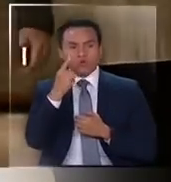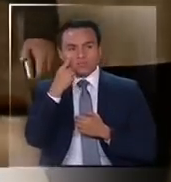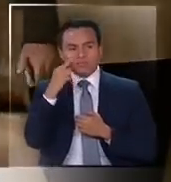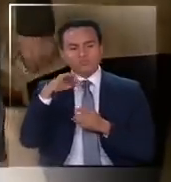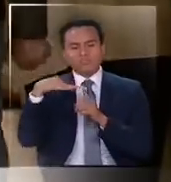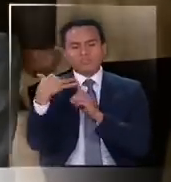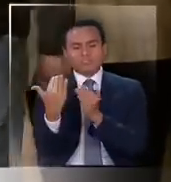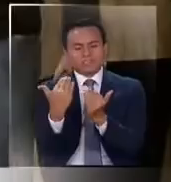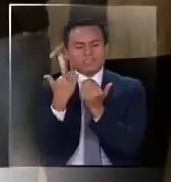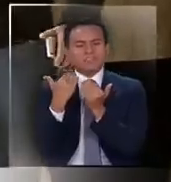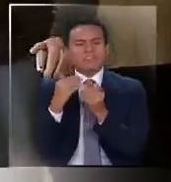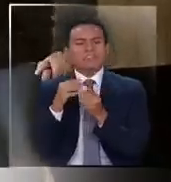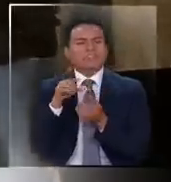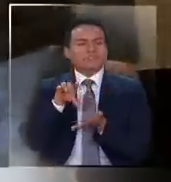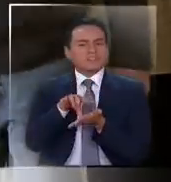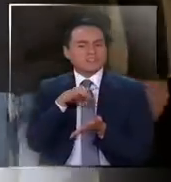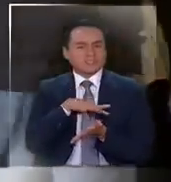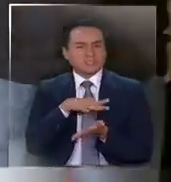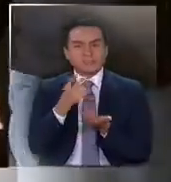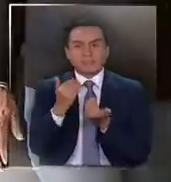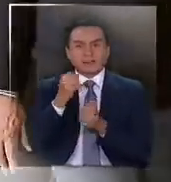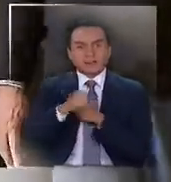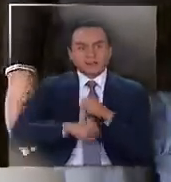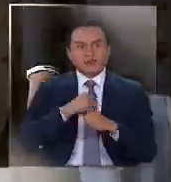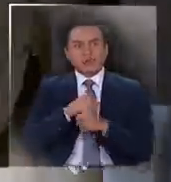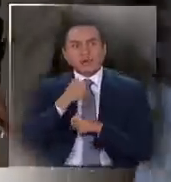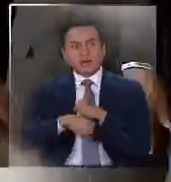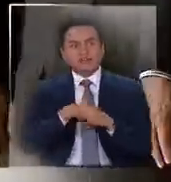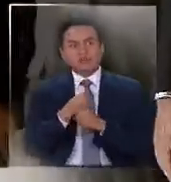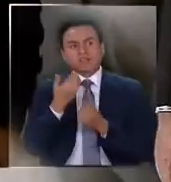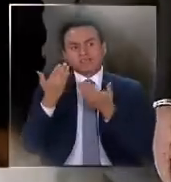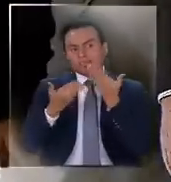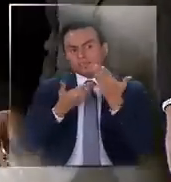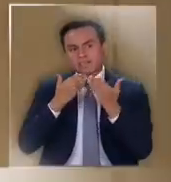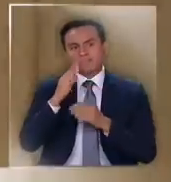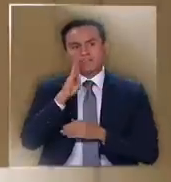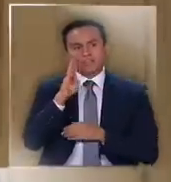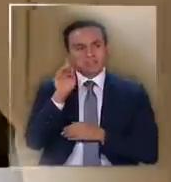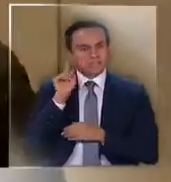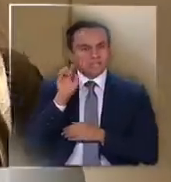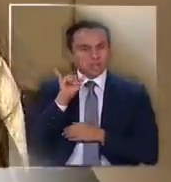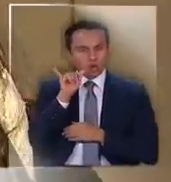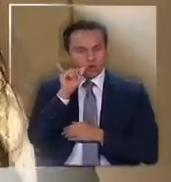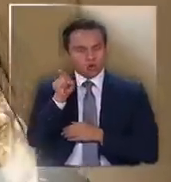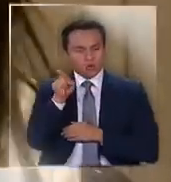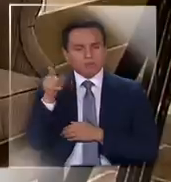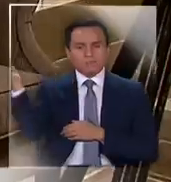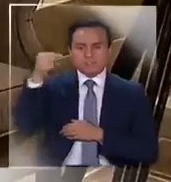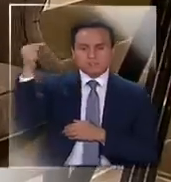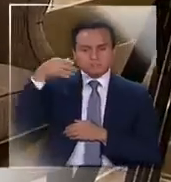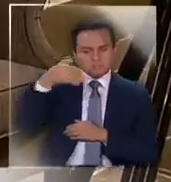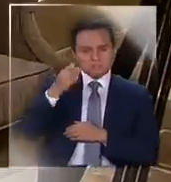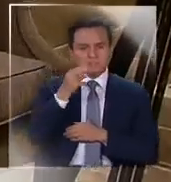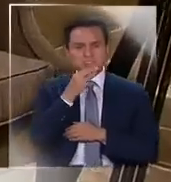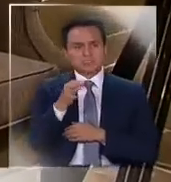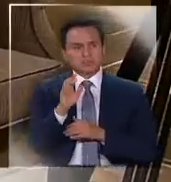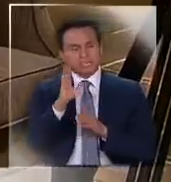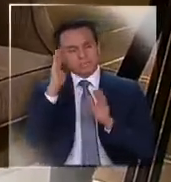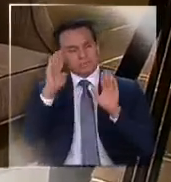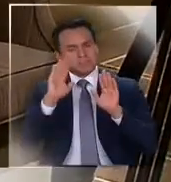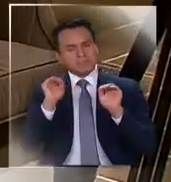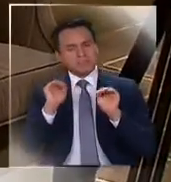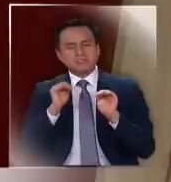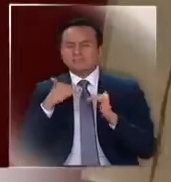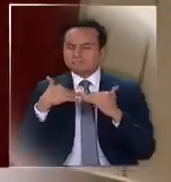su fanaticada nacional, esa que espera año a año el cantante italo-belga. Sus visitas constantes reflejan que no quiere despedirse